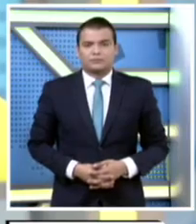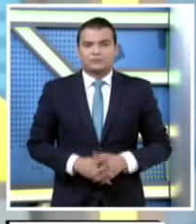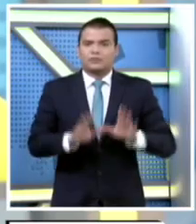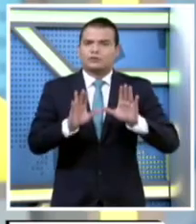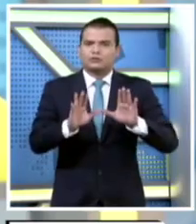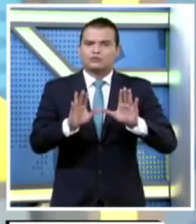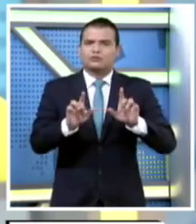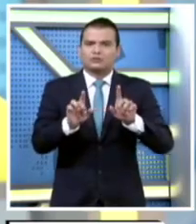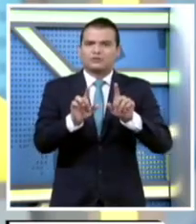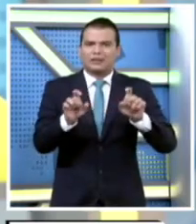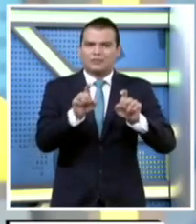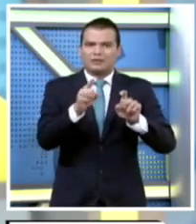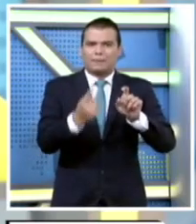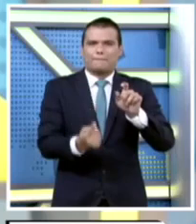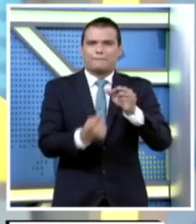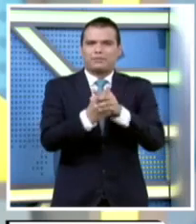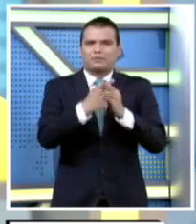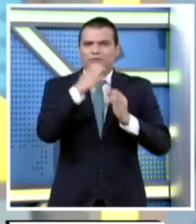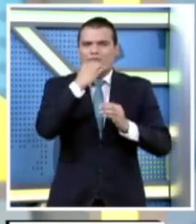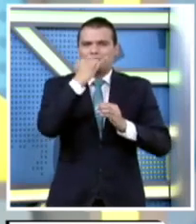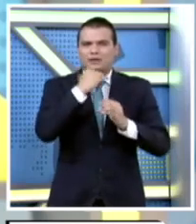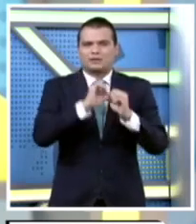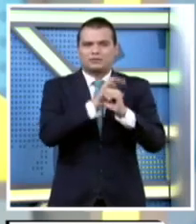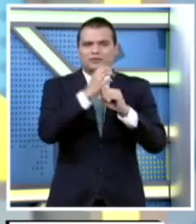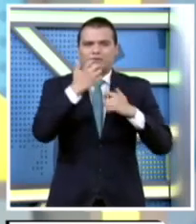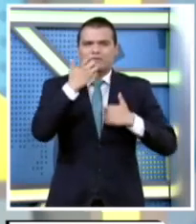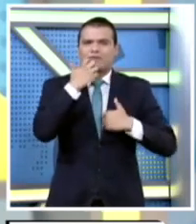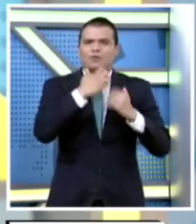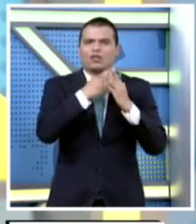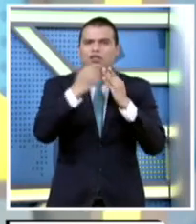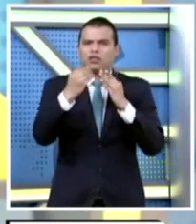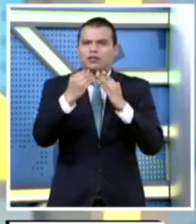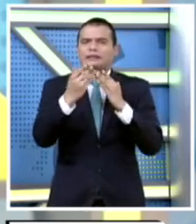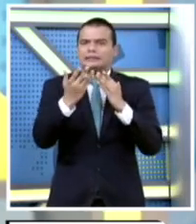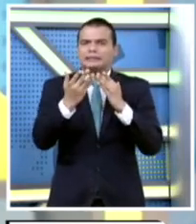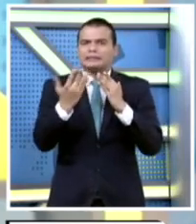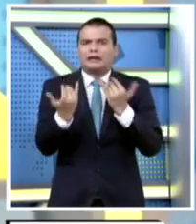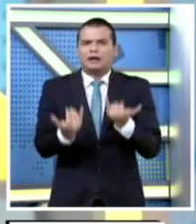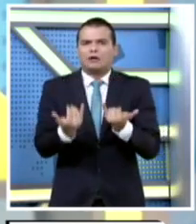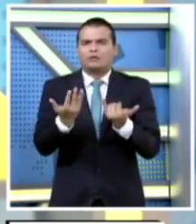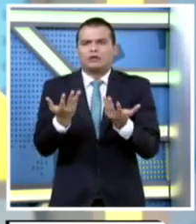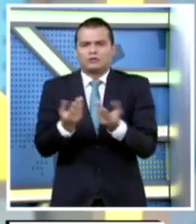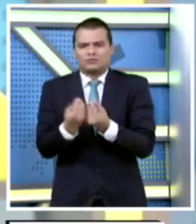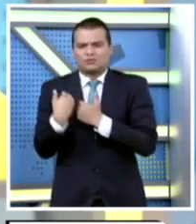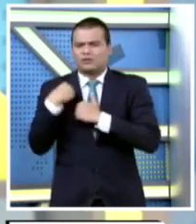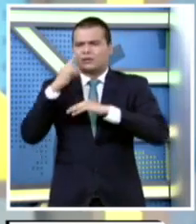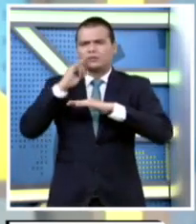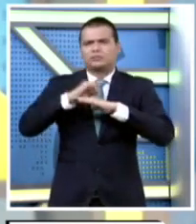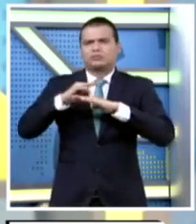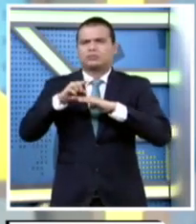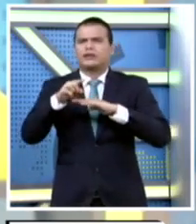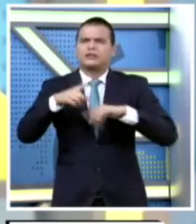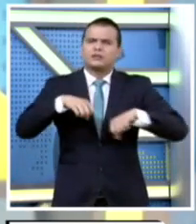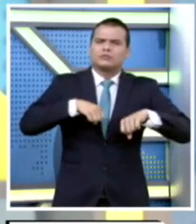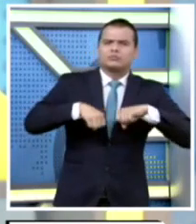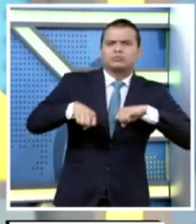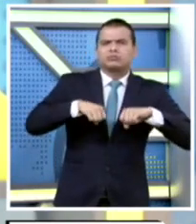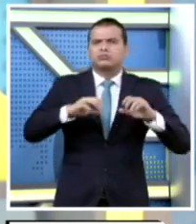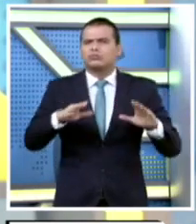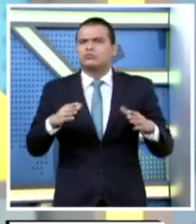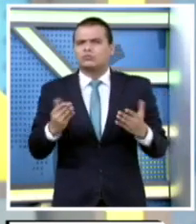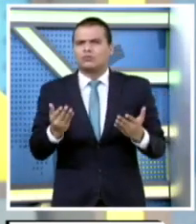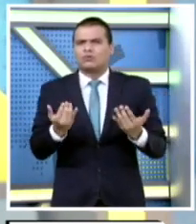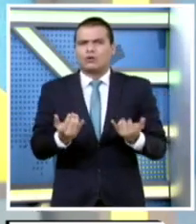de todo este caso que se ha presentado en las últimas horas con este ciudadano y cómo está funcionando el equipo Casa COVID en la ciudad de Cali,